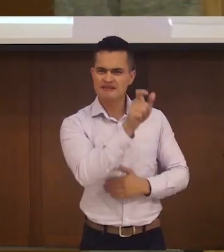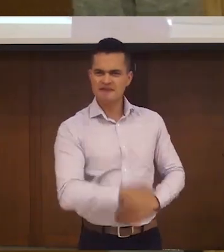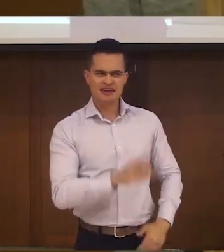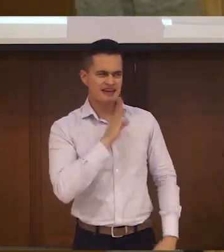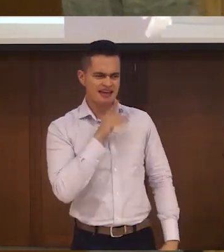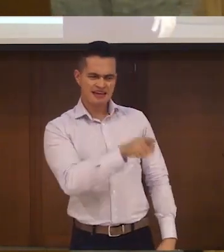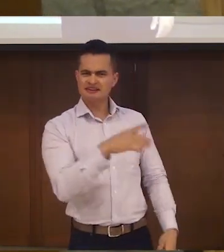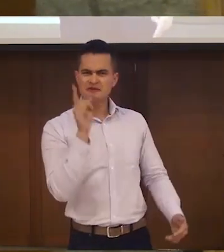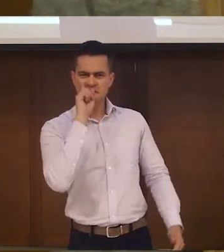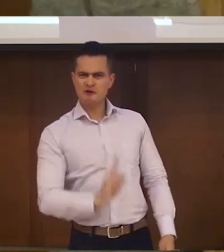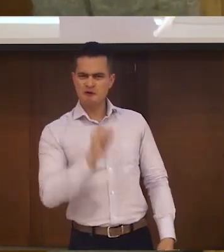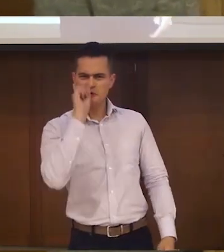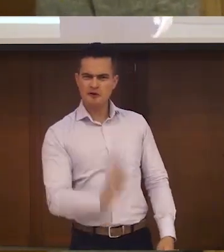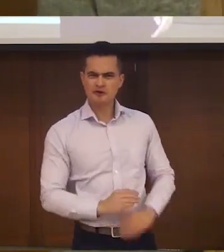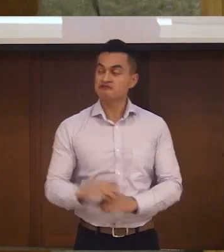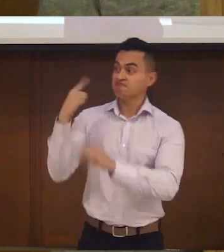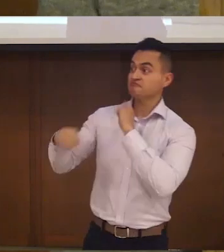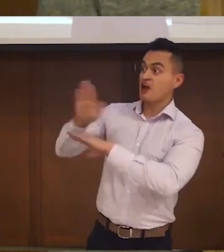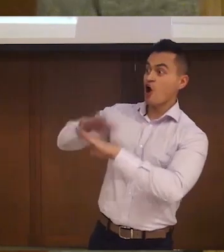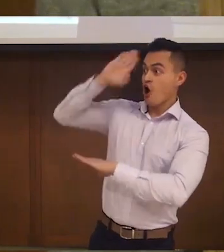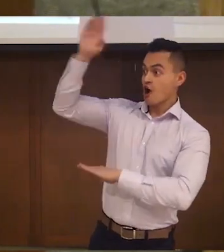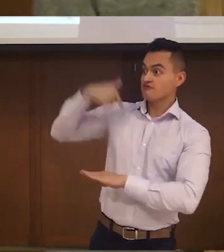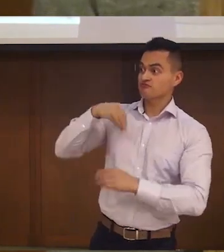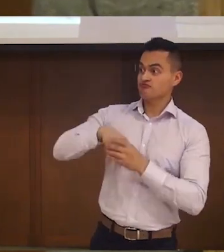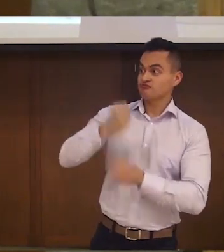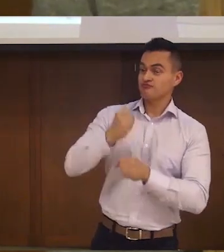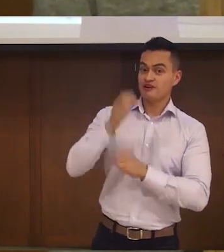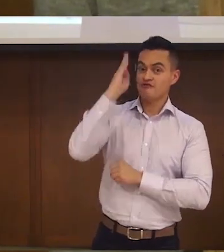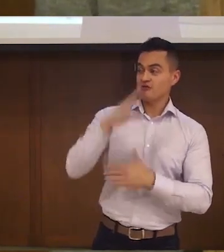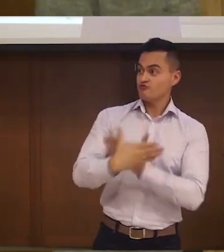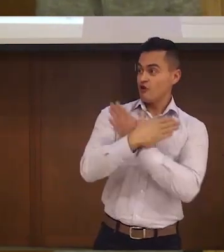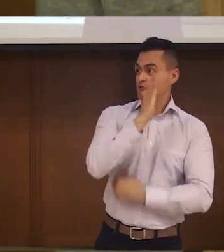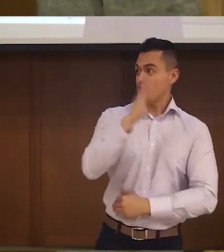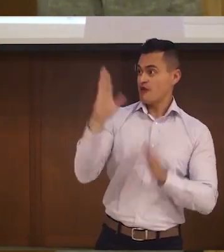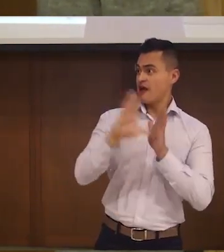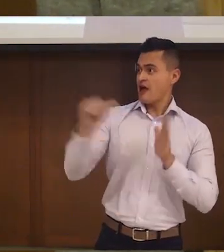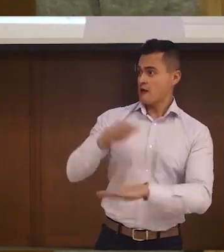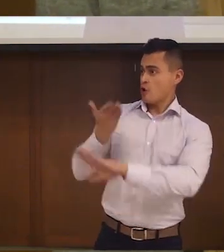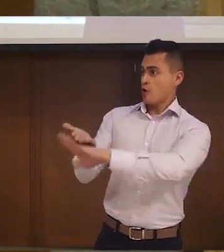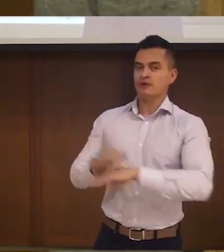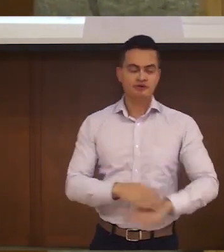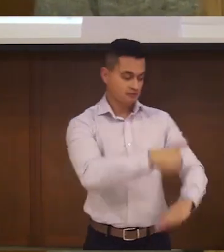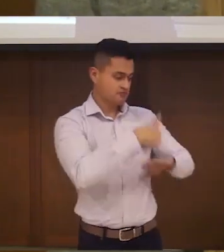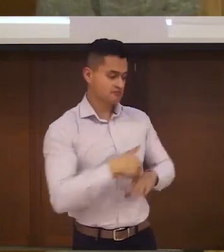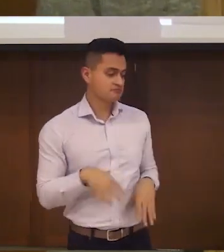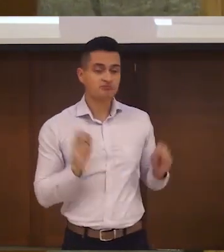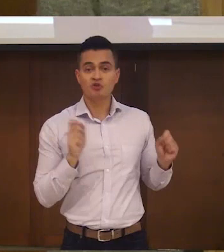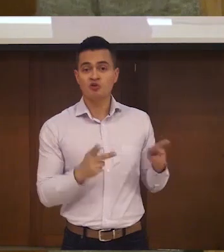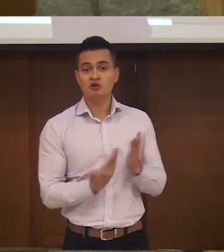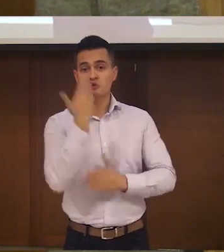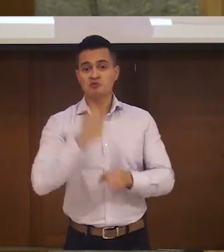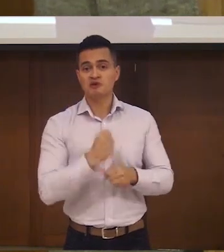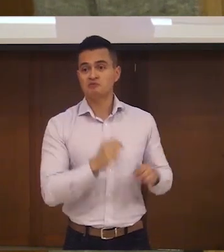González, no me acuerdo muy bien. Hola, soy fulanita del Banco de la República, biblioteca, una propuesta. Ah, qué bien, bueno,